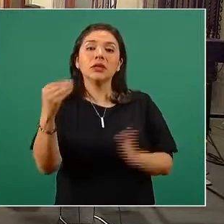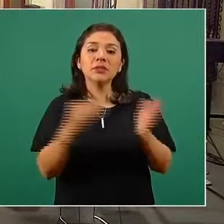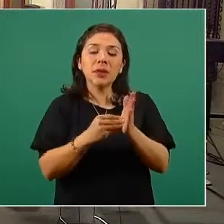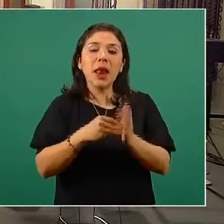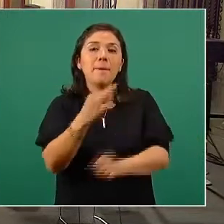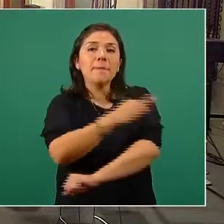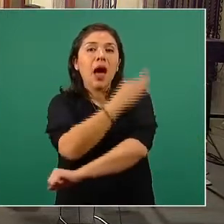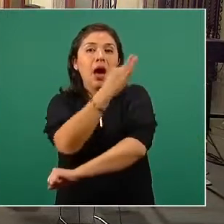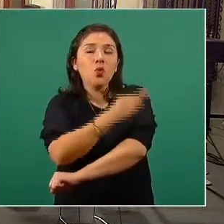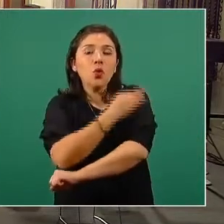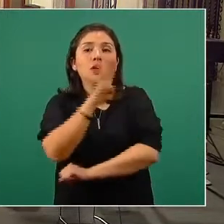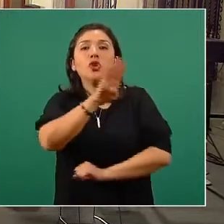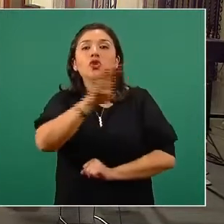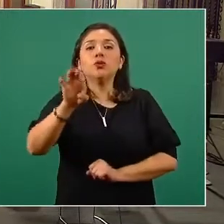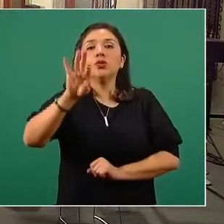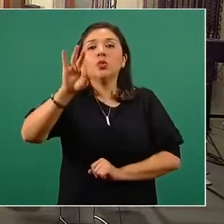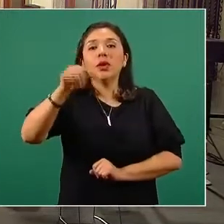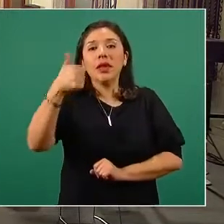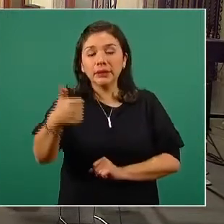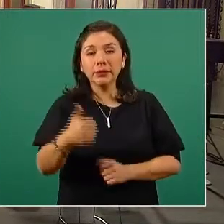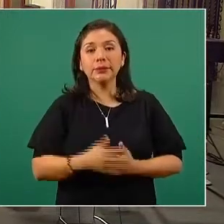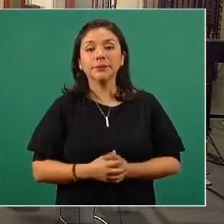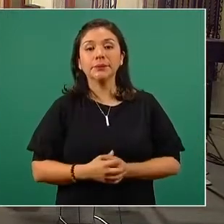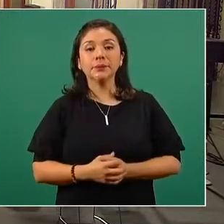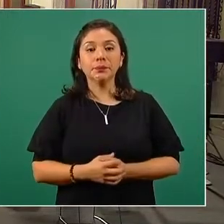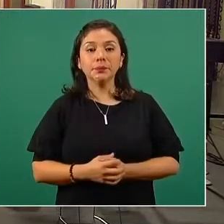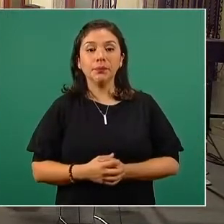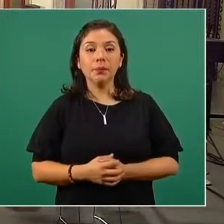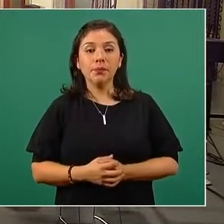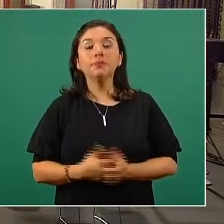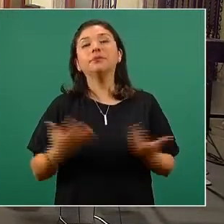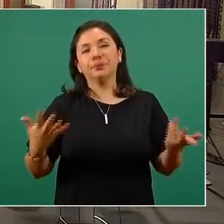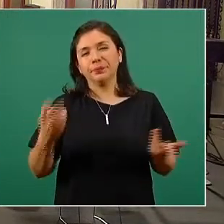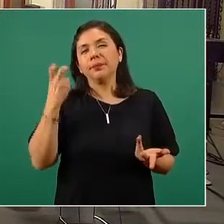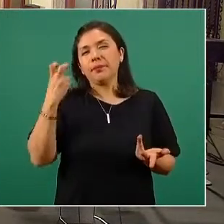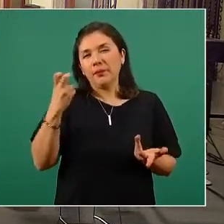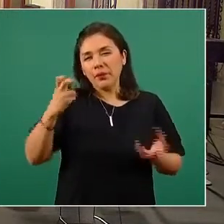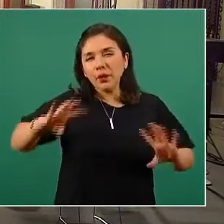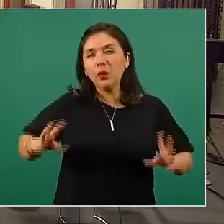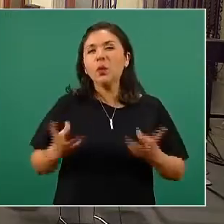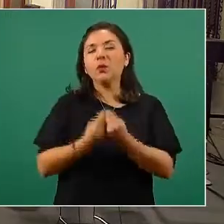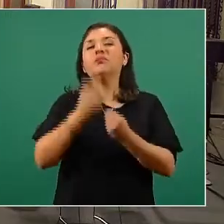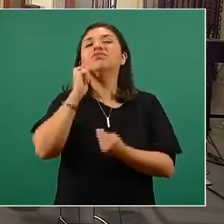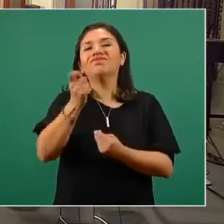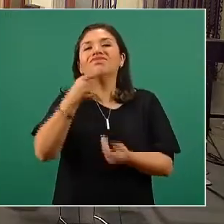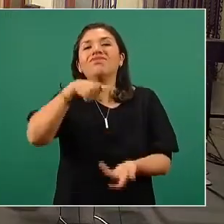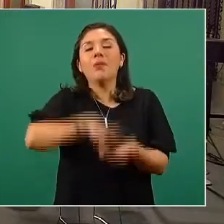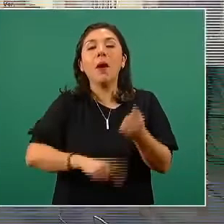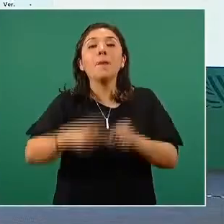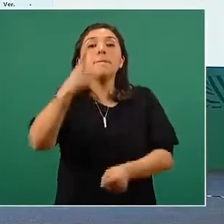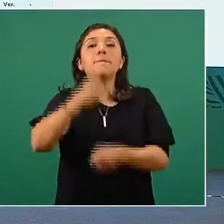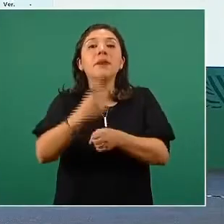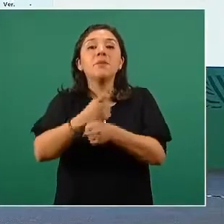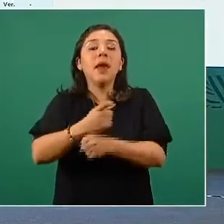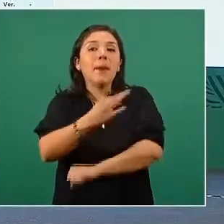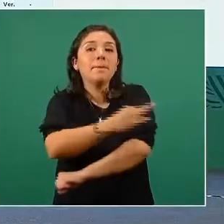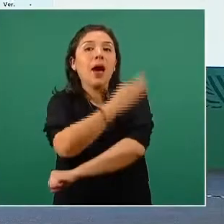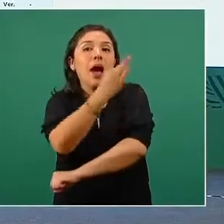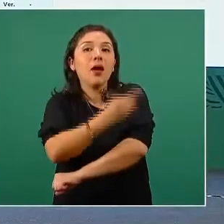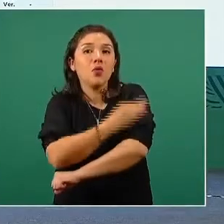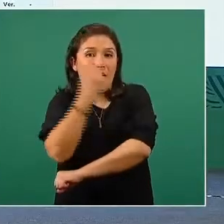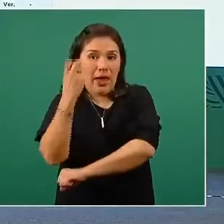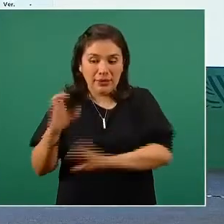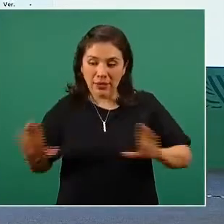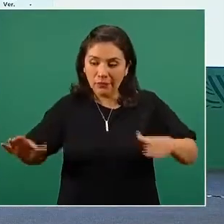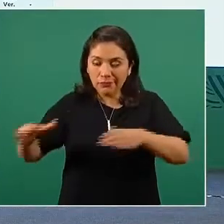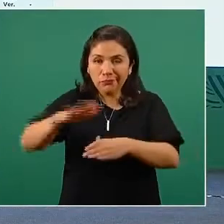653,000 dosis 946. Obviamente todo esto implica a la primera dosis aplicada en esta